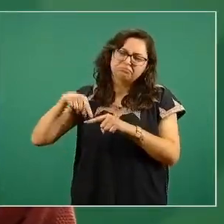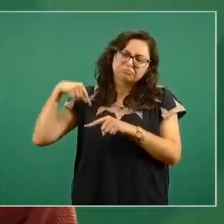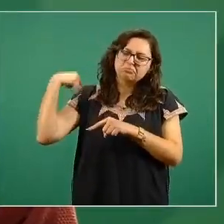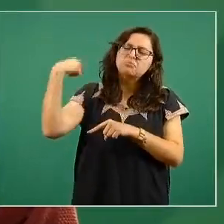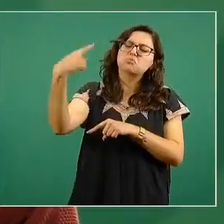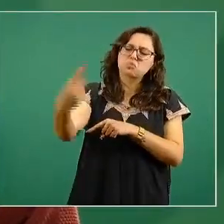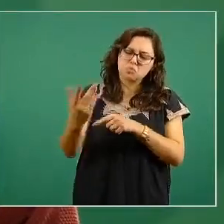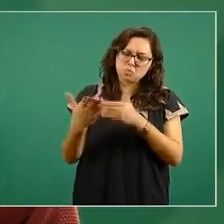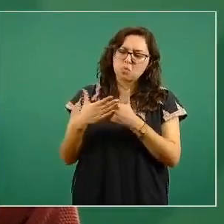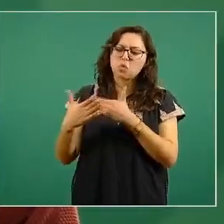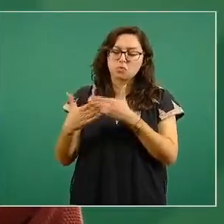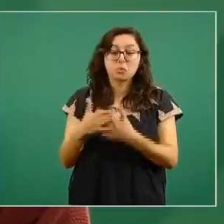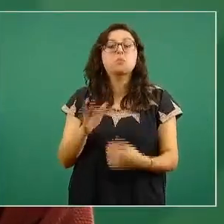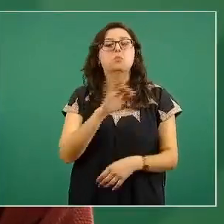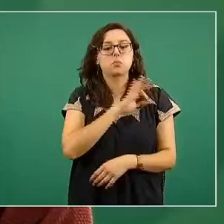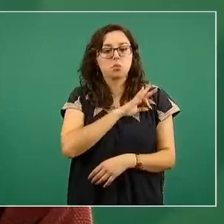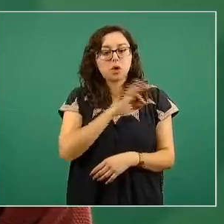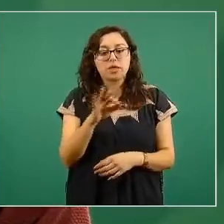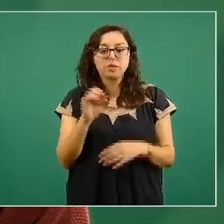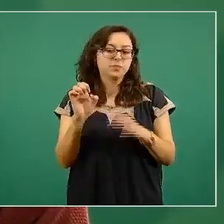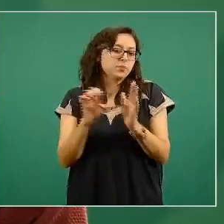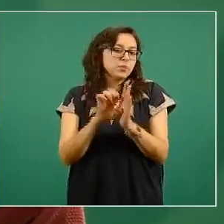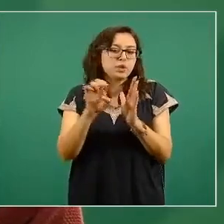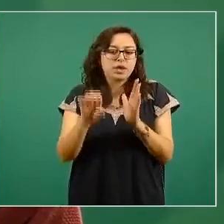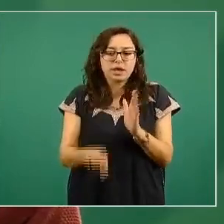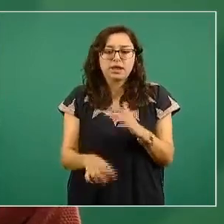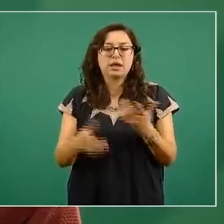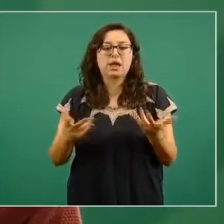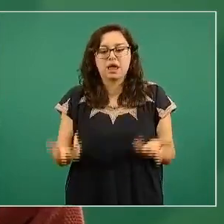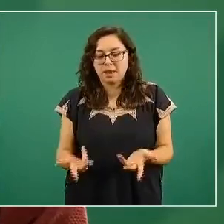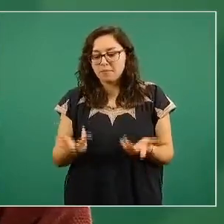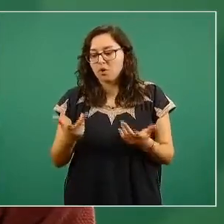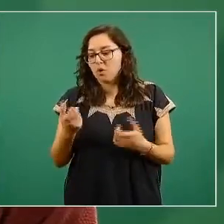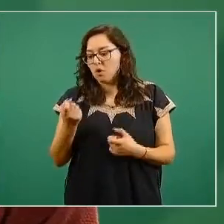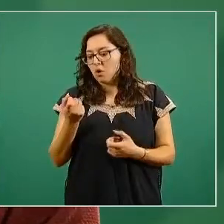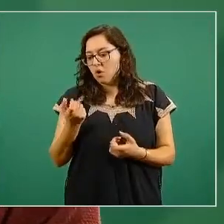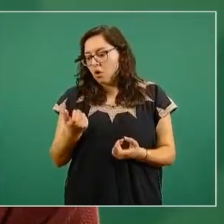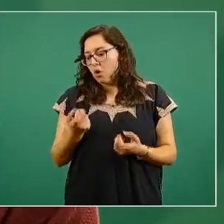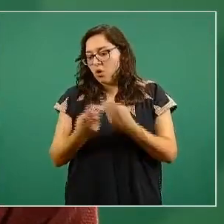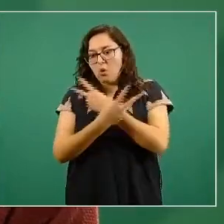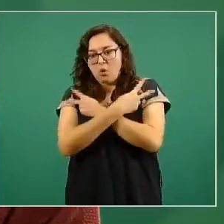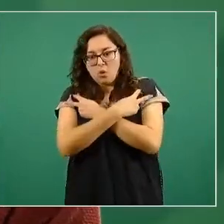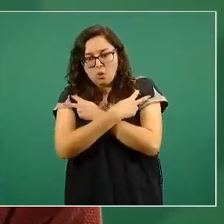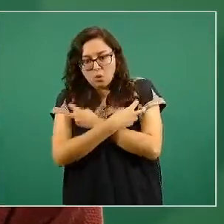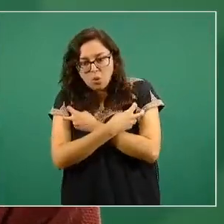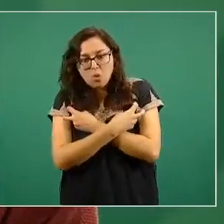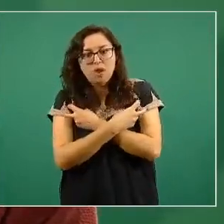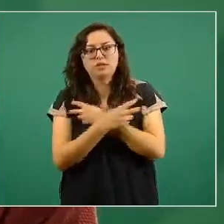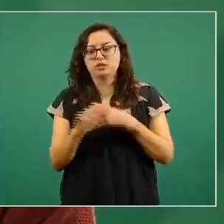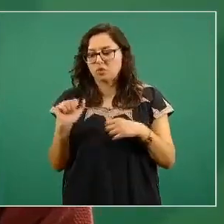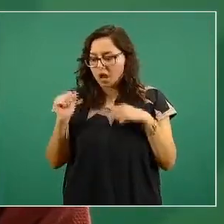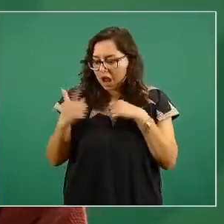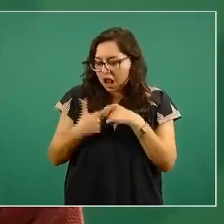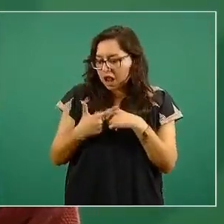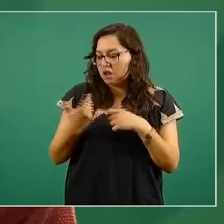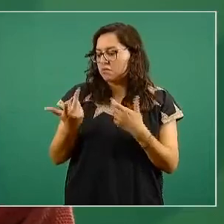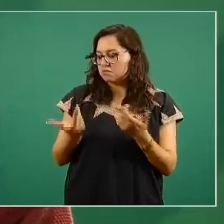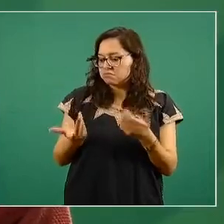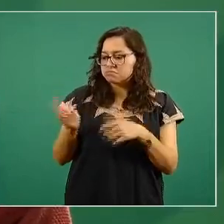médico a ciertas condiciones. Por ejemplo, ciertas cirugías ortopédicas han sido reprogramadas y